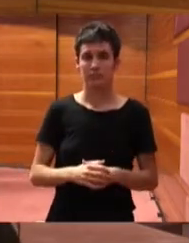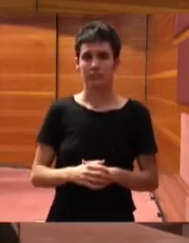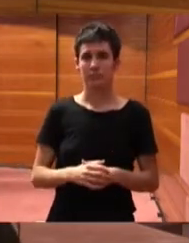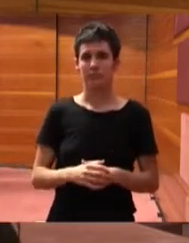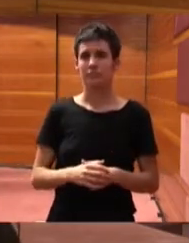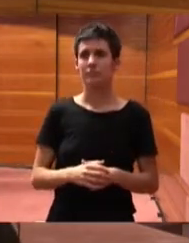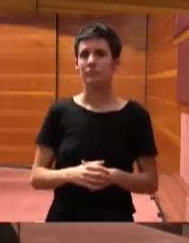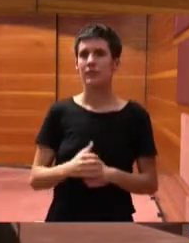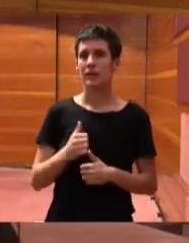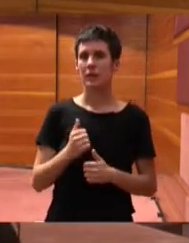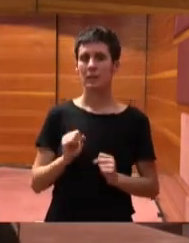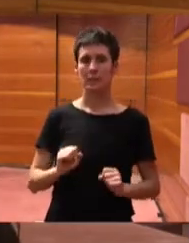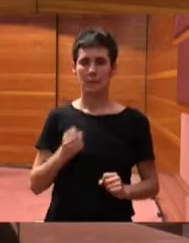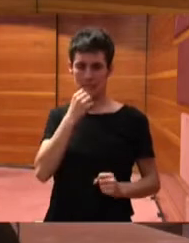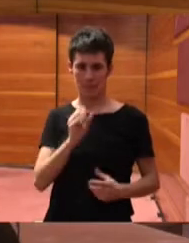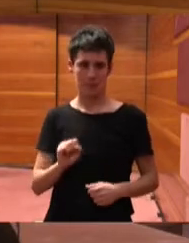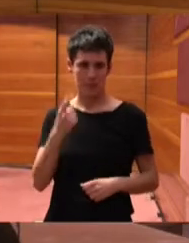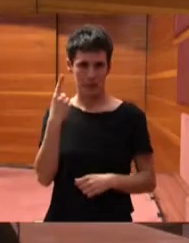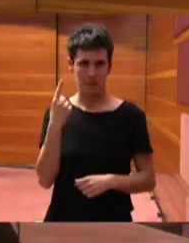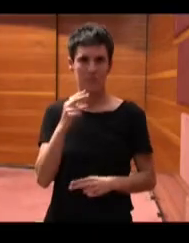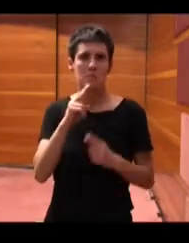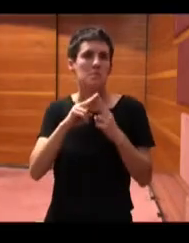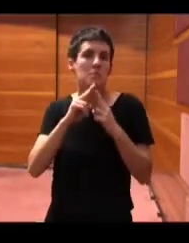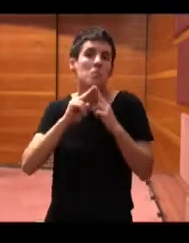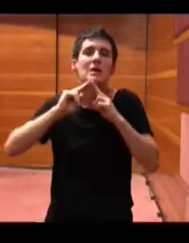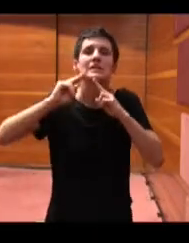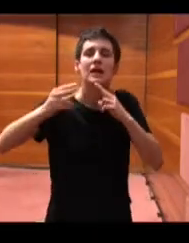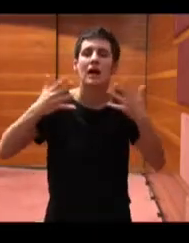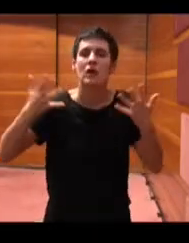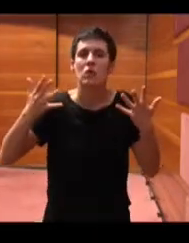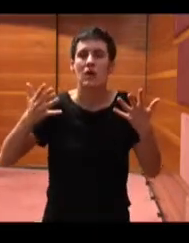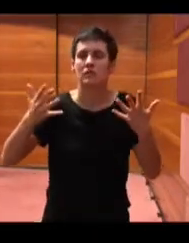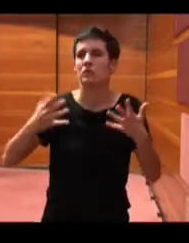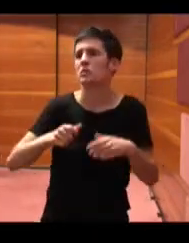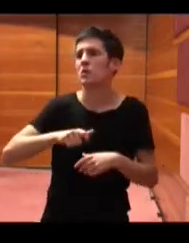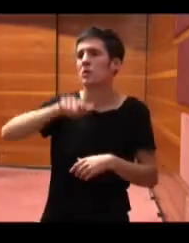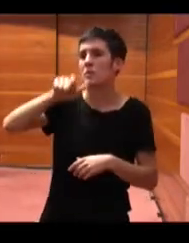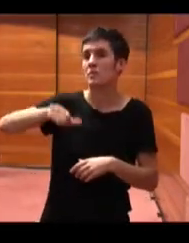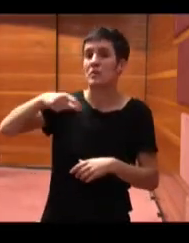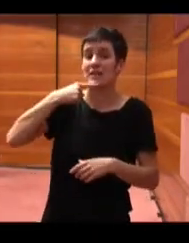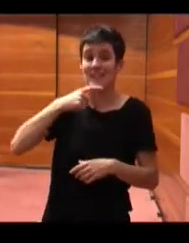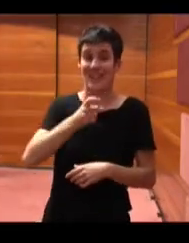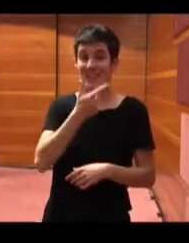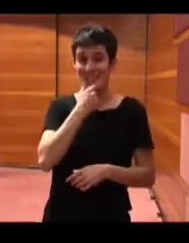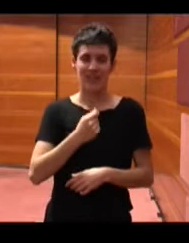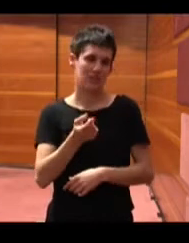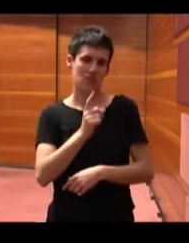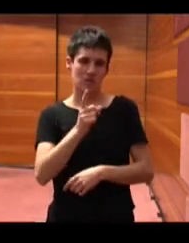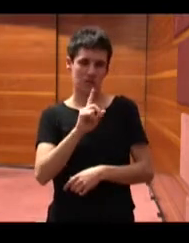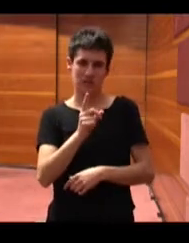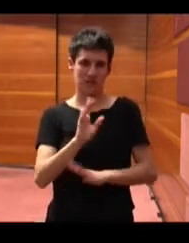¿Con cuál esto es? Bien, el primer mensaje es este. Nadie dijo que fuera fácil. Cuando se empezó a hablar de gobierno